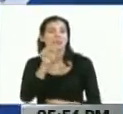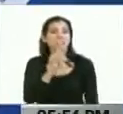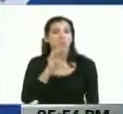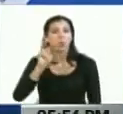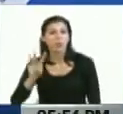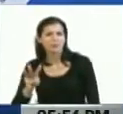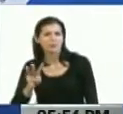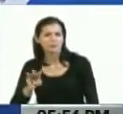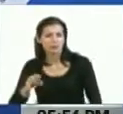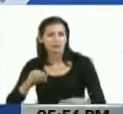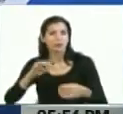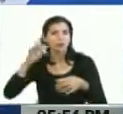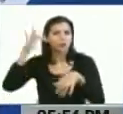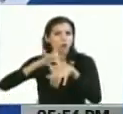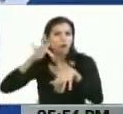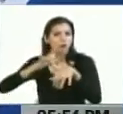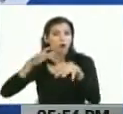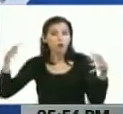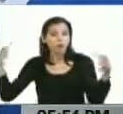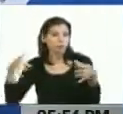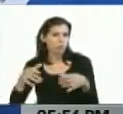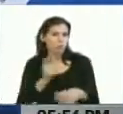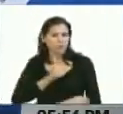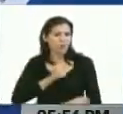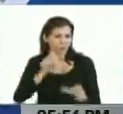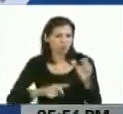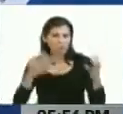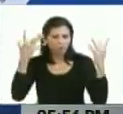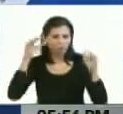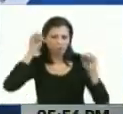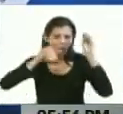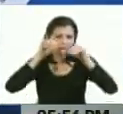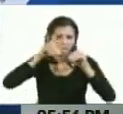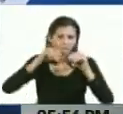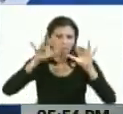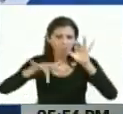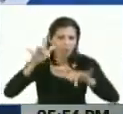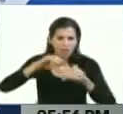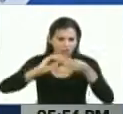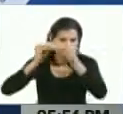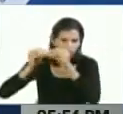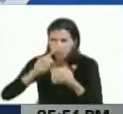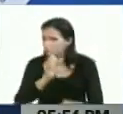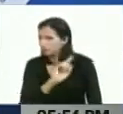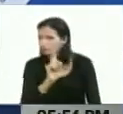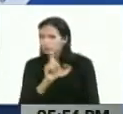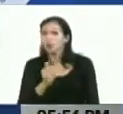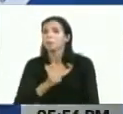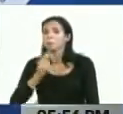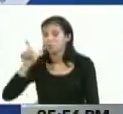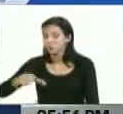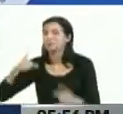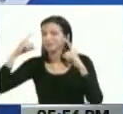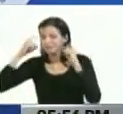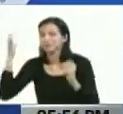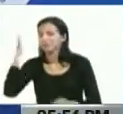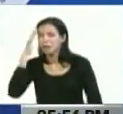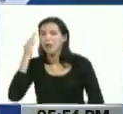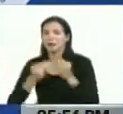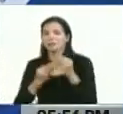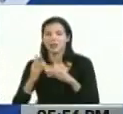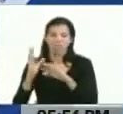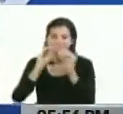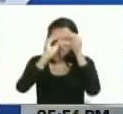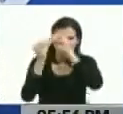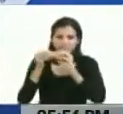Tiene que ser un equipo de gente, además, preparado para eso. Por eso le agradezco la llamada. Recuérdele a la gente a dónde puede denunciar, a quién puede acudir, para que no